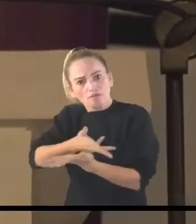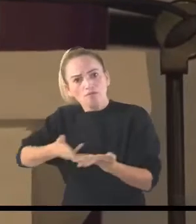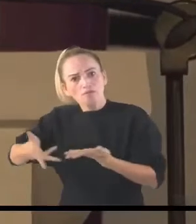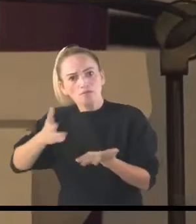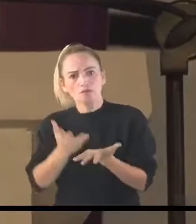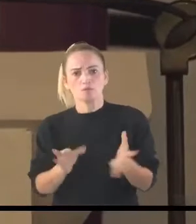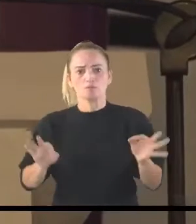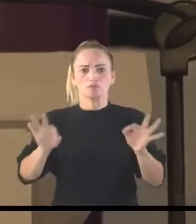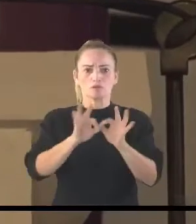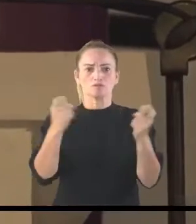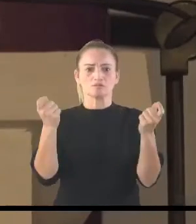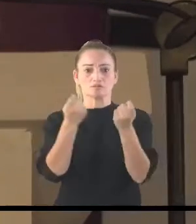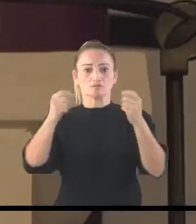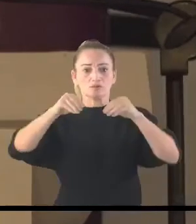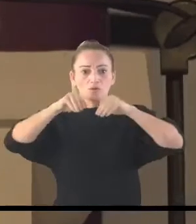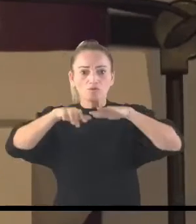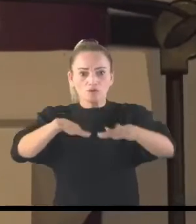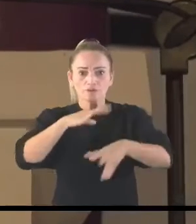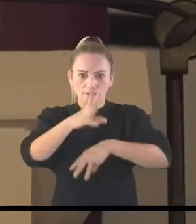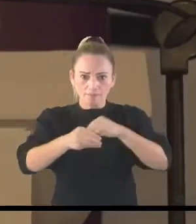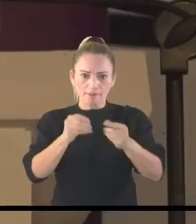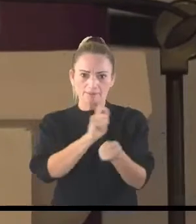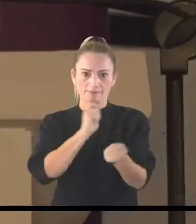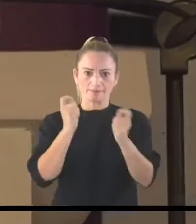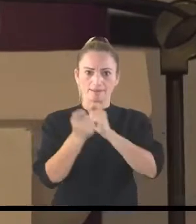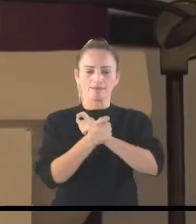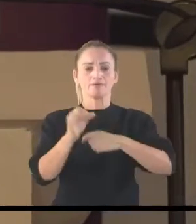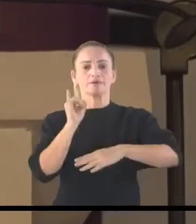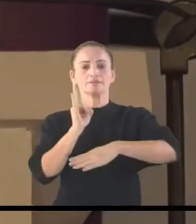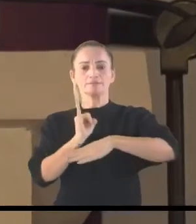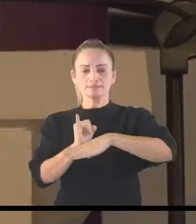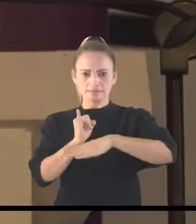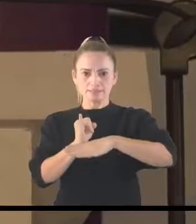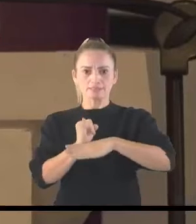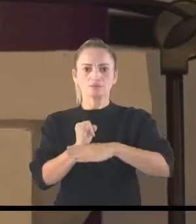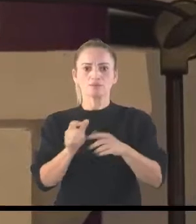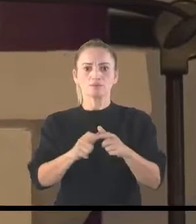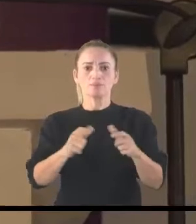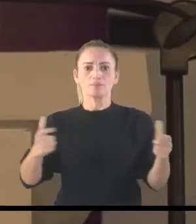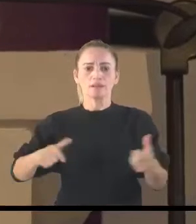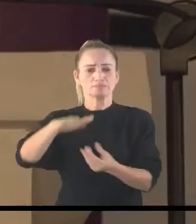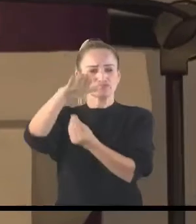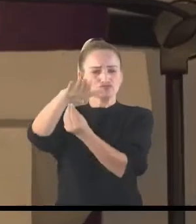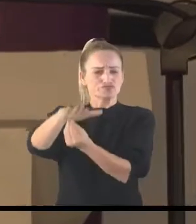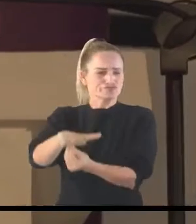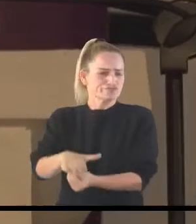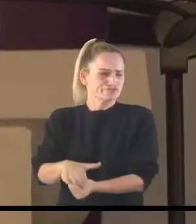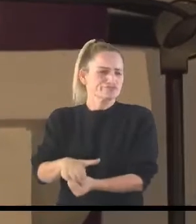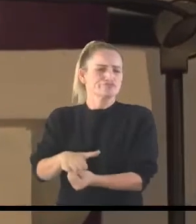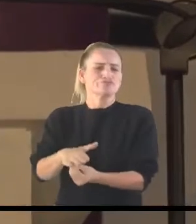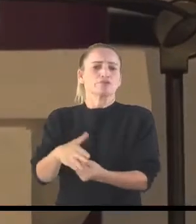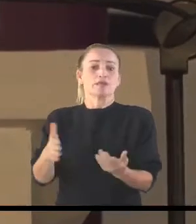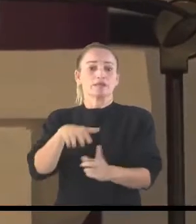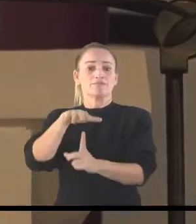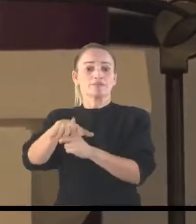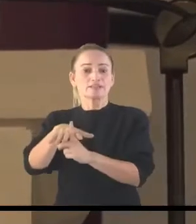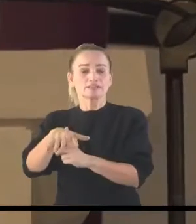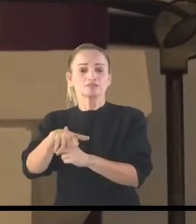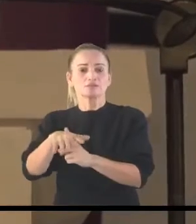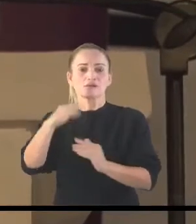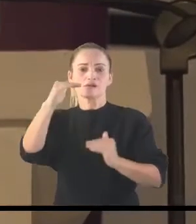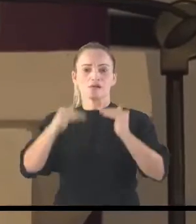no solo con nuestra oferta, sino la transformación institucional a la población más vulnerable y afectada por